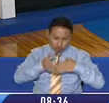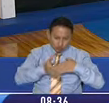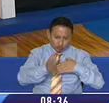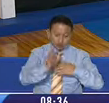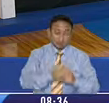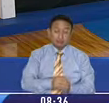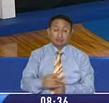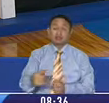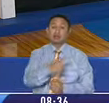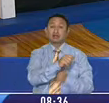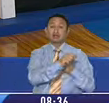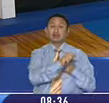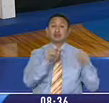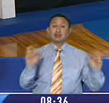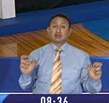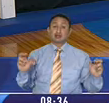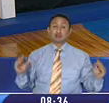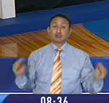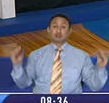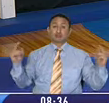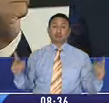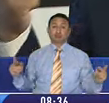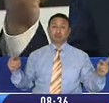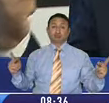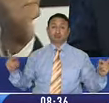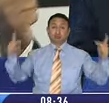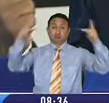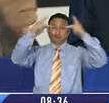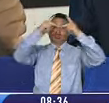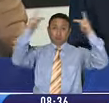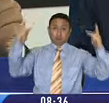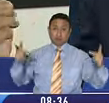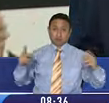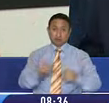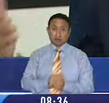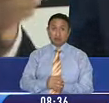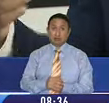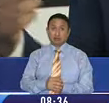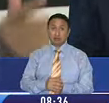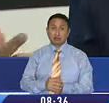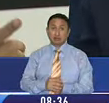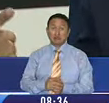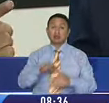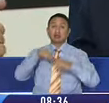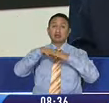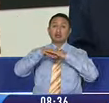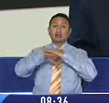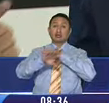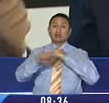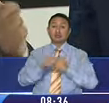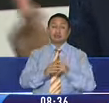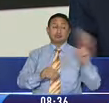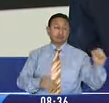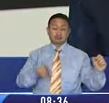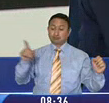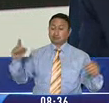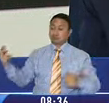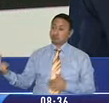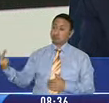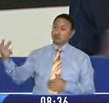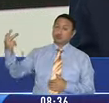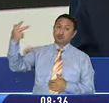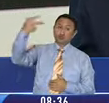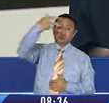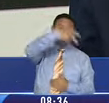el puente de acá, cerca, en la calle Cusubamba. Hay que generar este puente que pasa y atraviesa de oeste a este para que